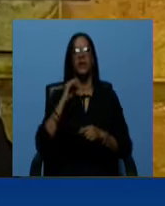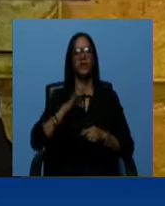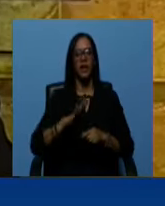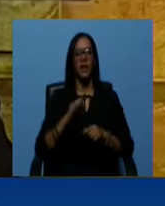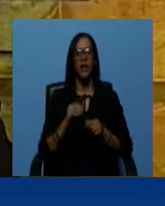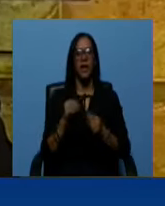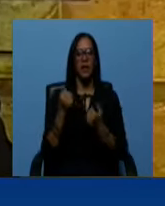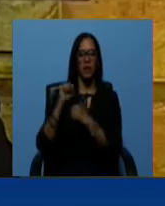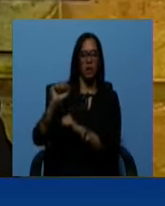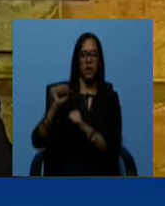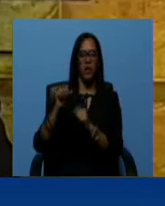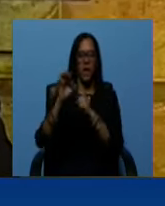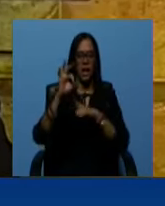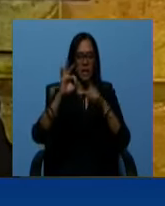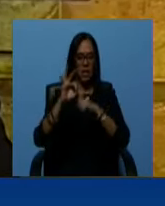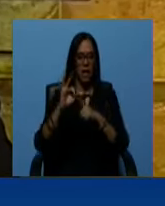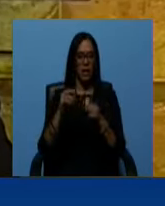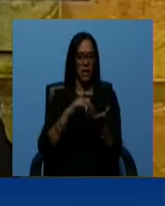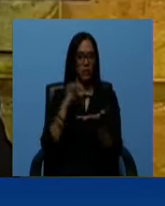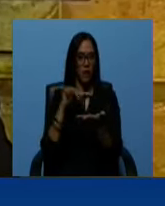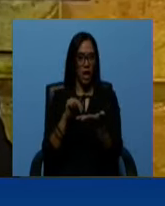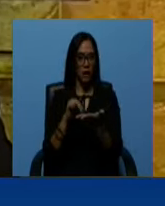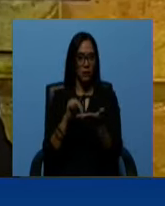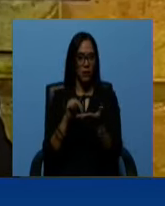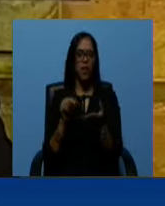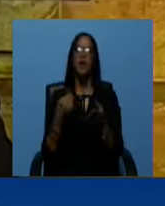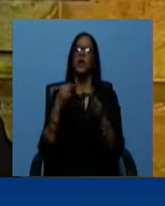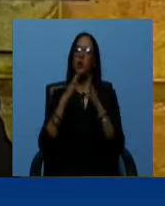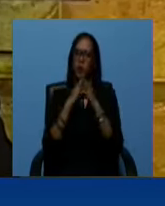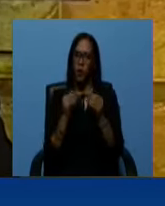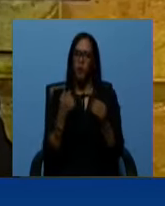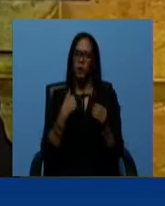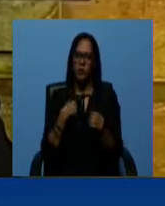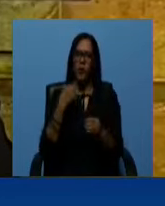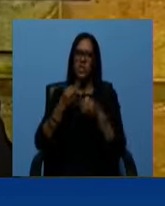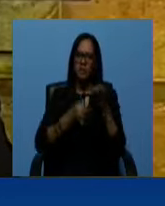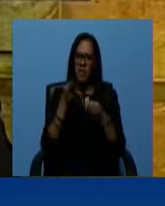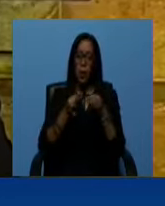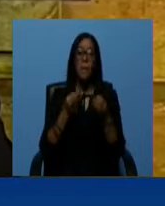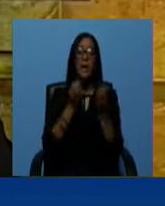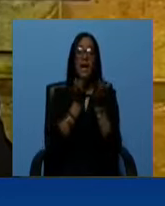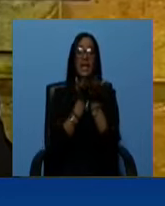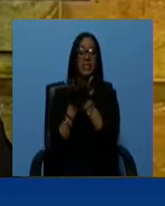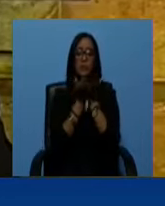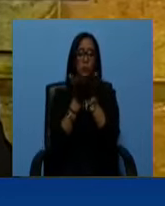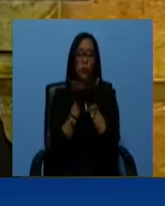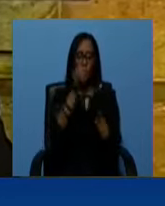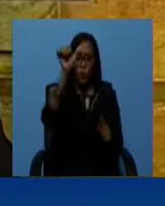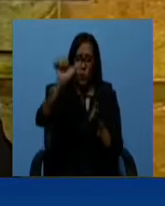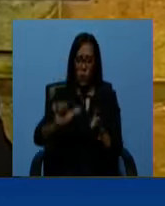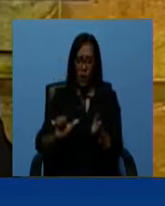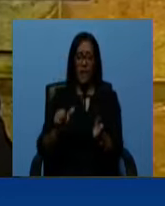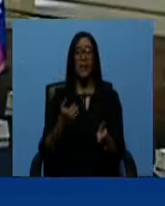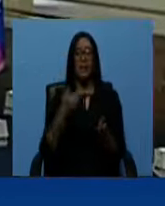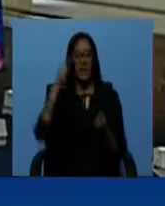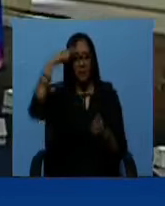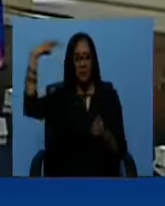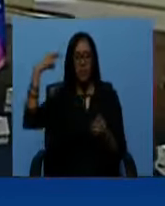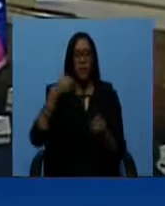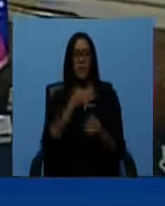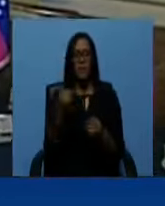Todo esto yo lo lanzo para el estudio, para la reflexión y el perfeccionamiento de nuestros sistemas